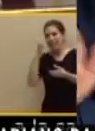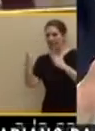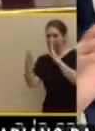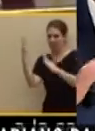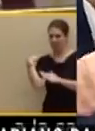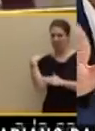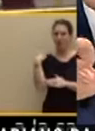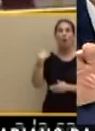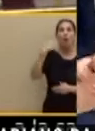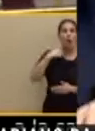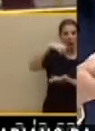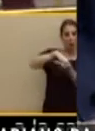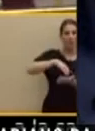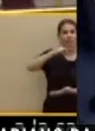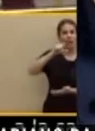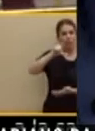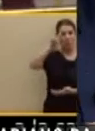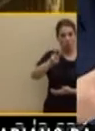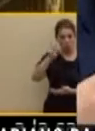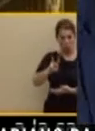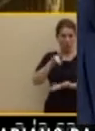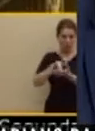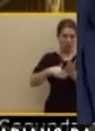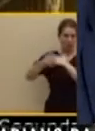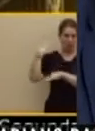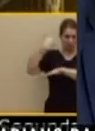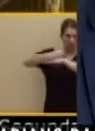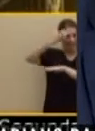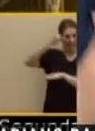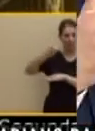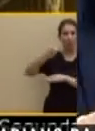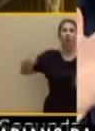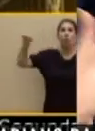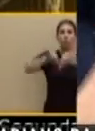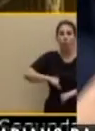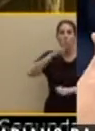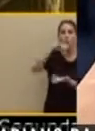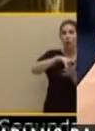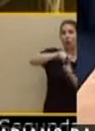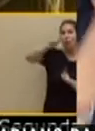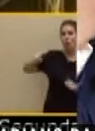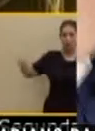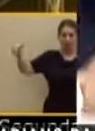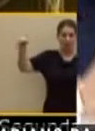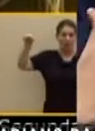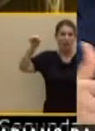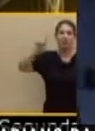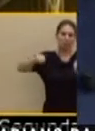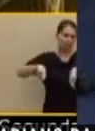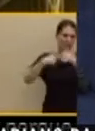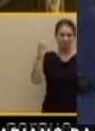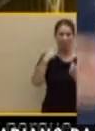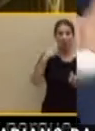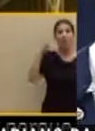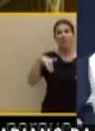veremos en qué queda todo esto pero el objetivo es recuperar el voto de podemos y podemos lo que hace hoy el mensaje fundamental de